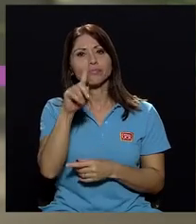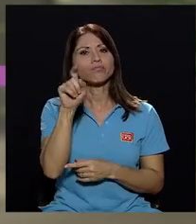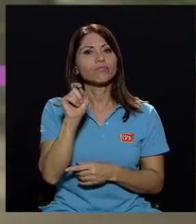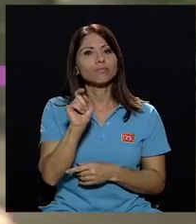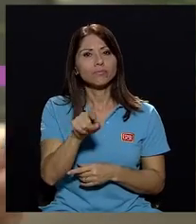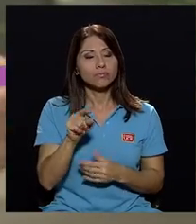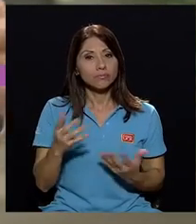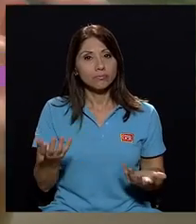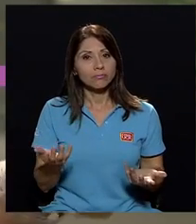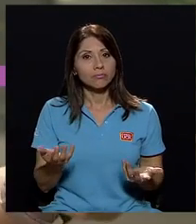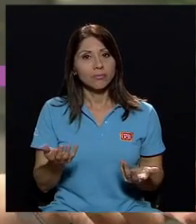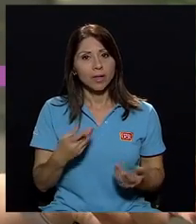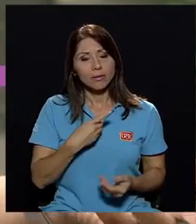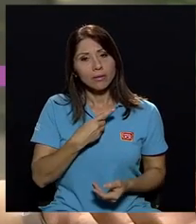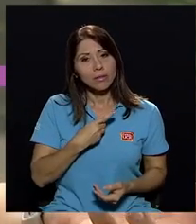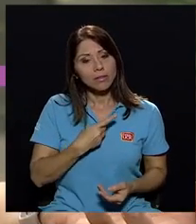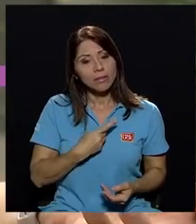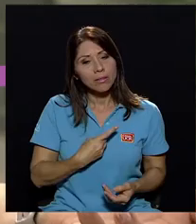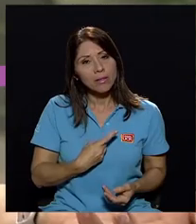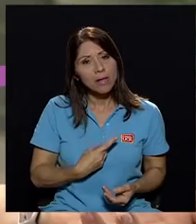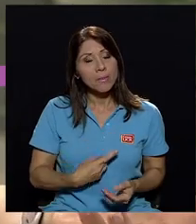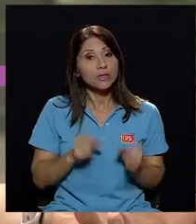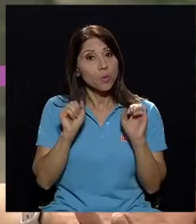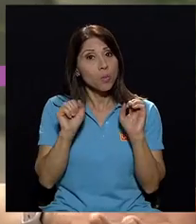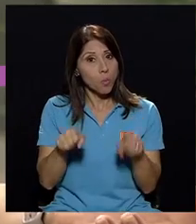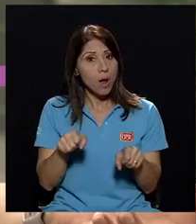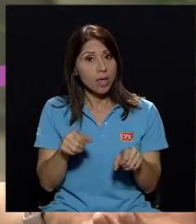preguntarte, si la depresión puede ser algo